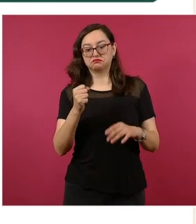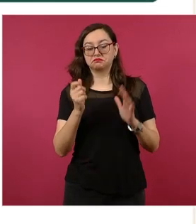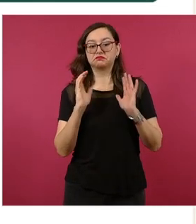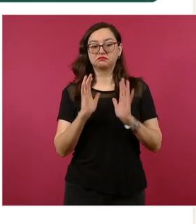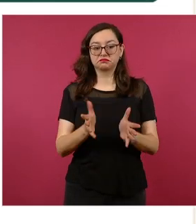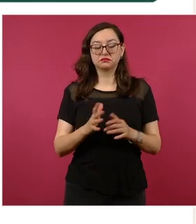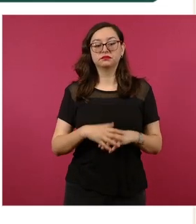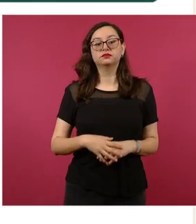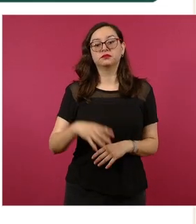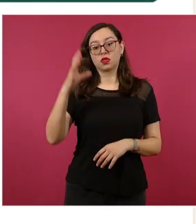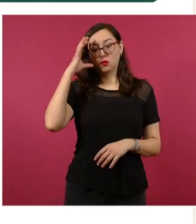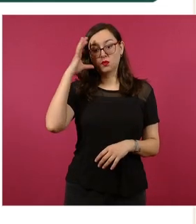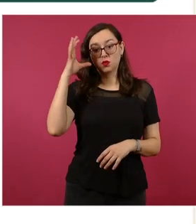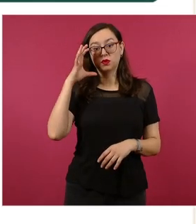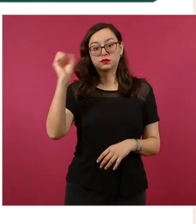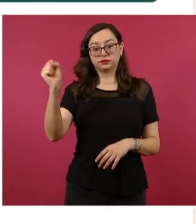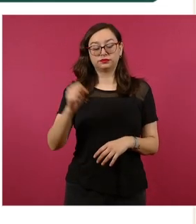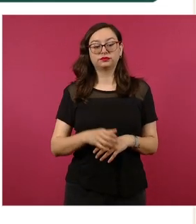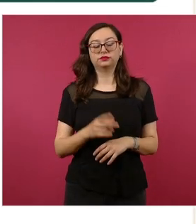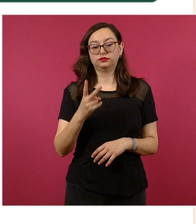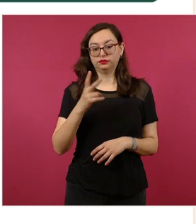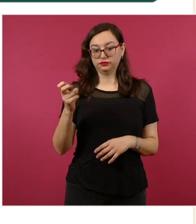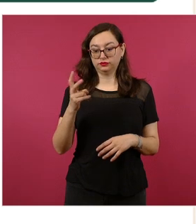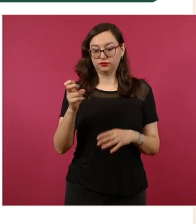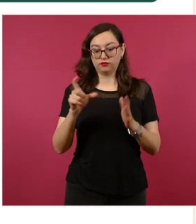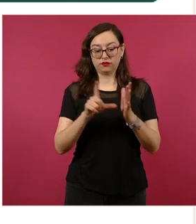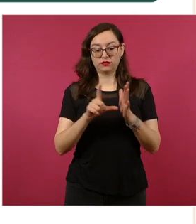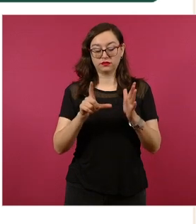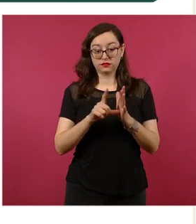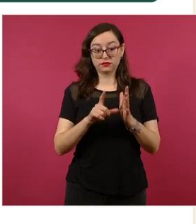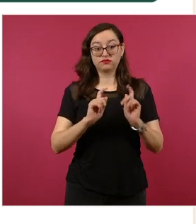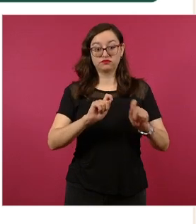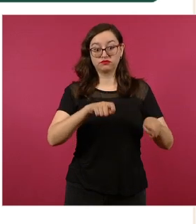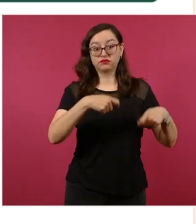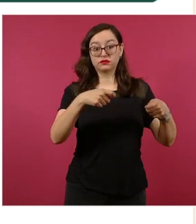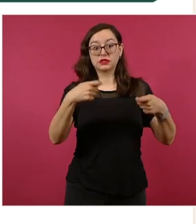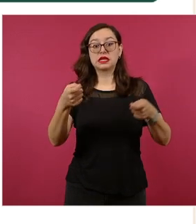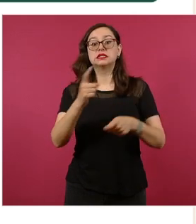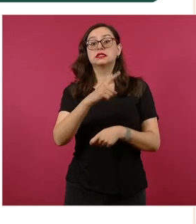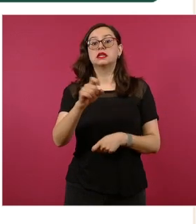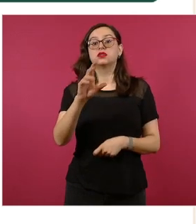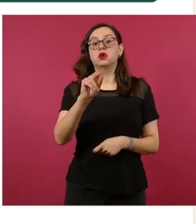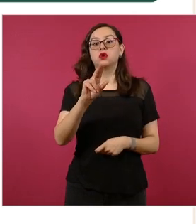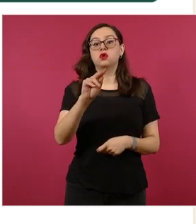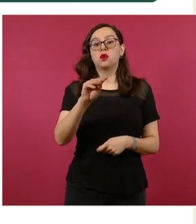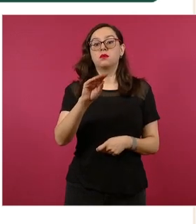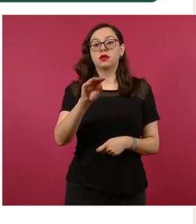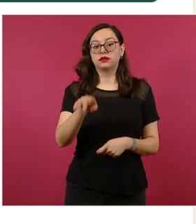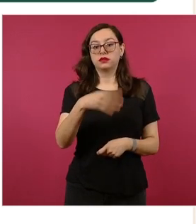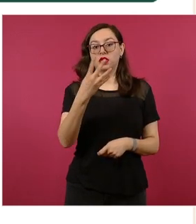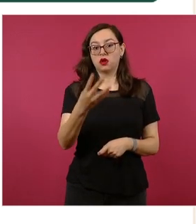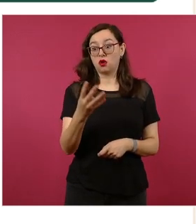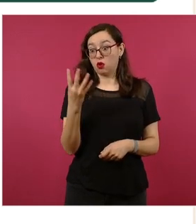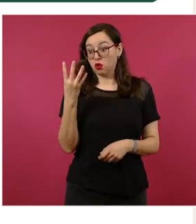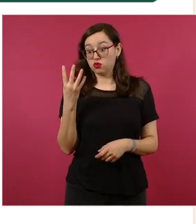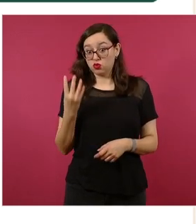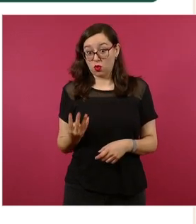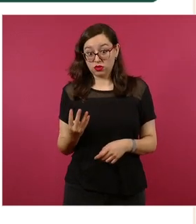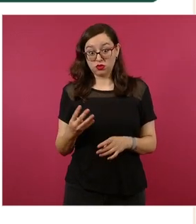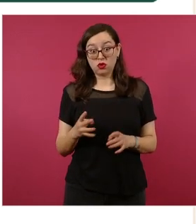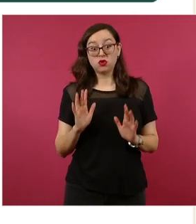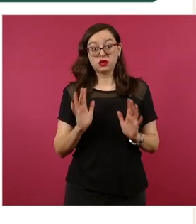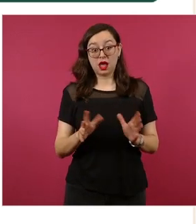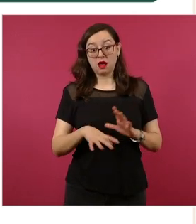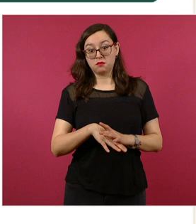Morelos, 200 tarjetas programadas, 198 ya están entregadas y 4 empiezan a tener ya acciones y movimiento.